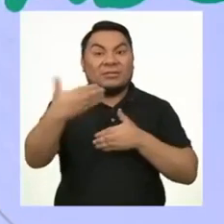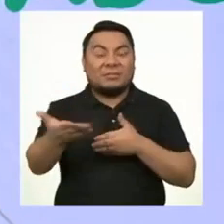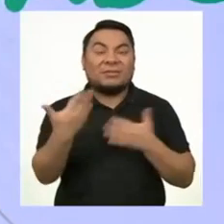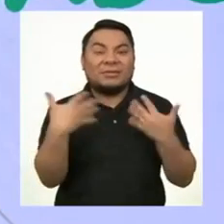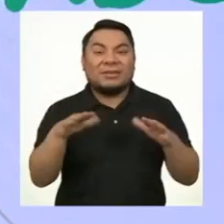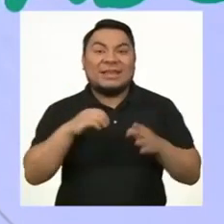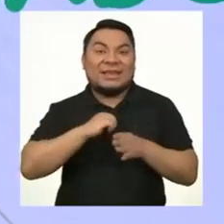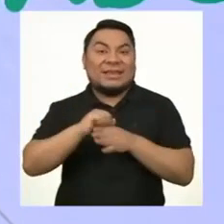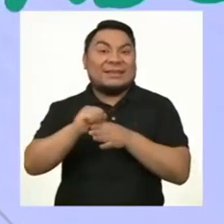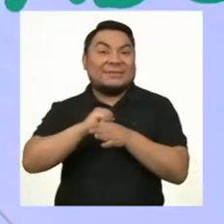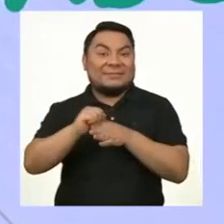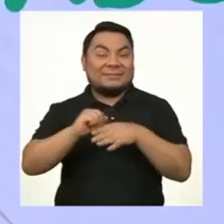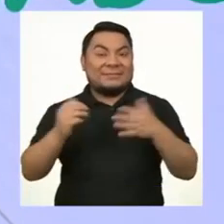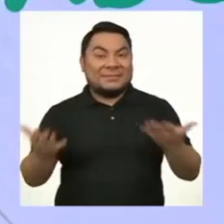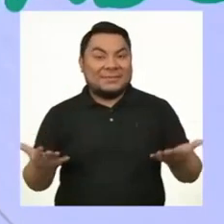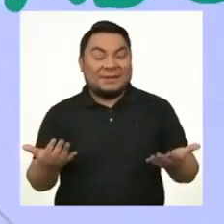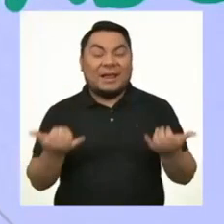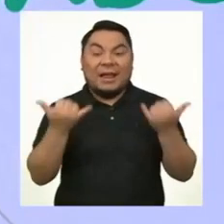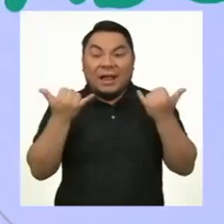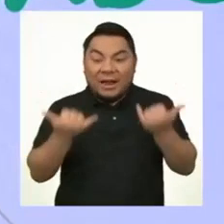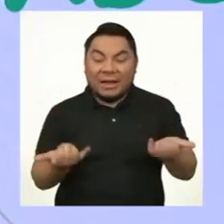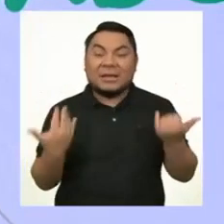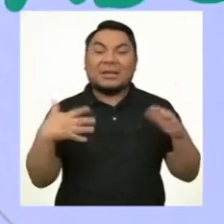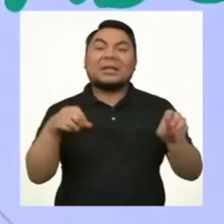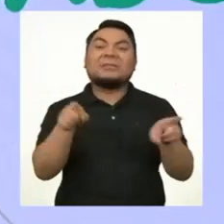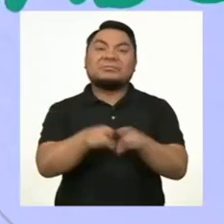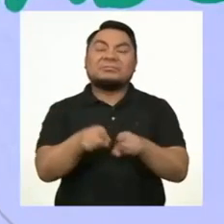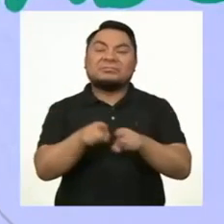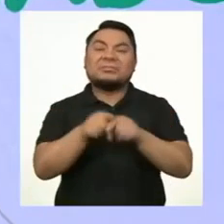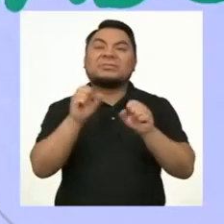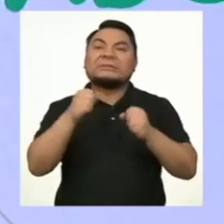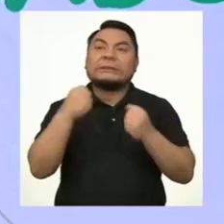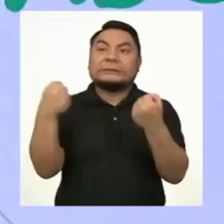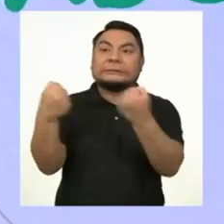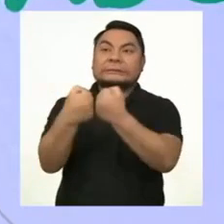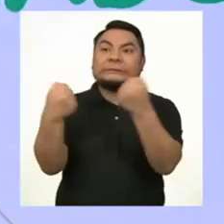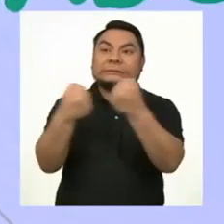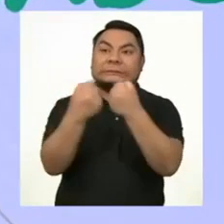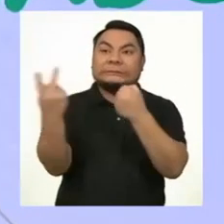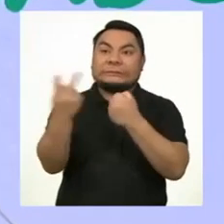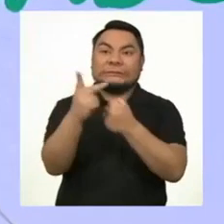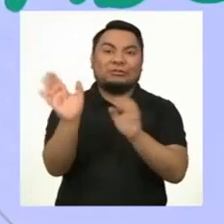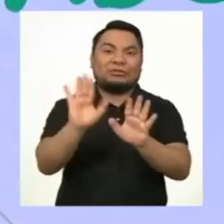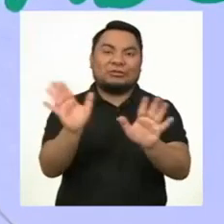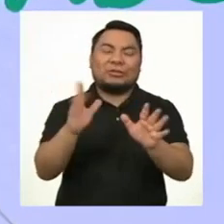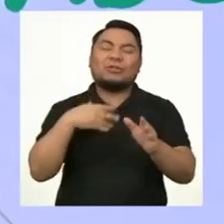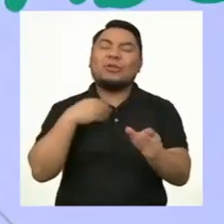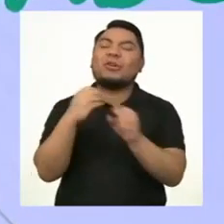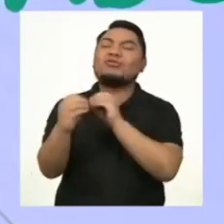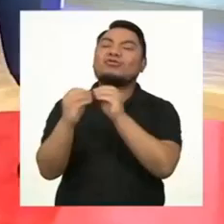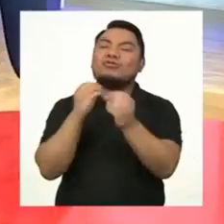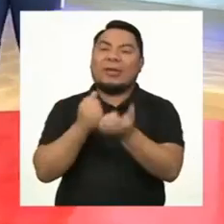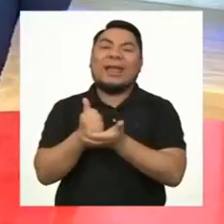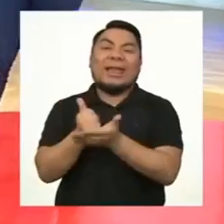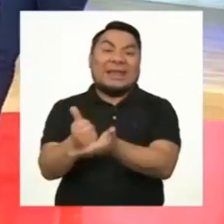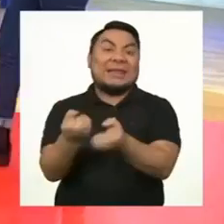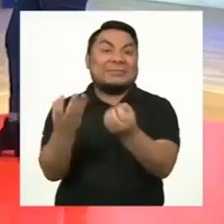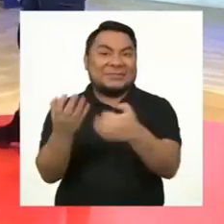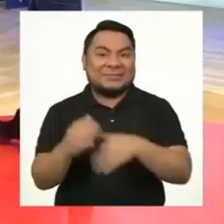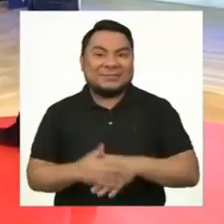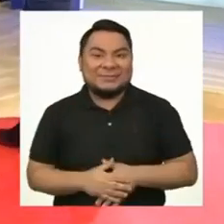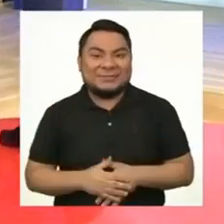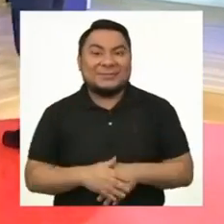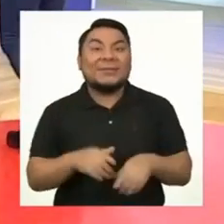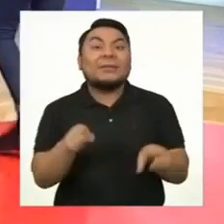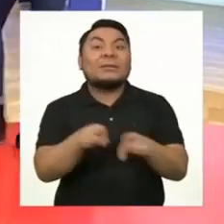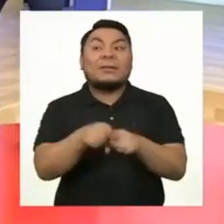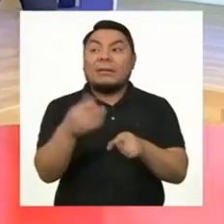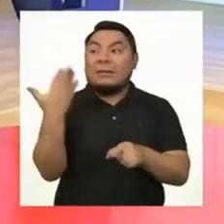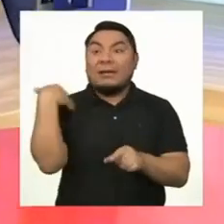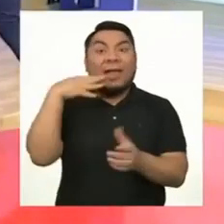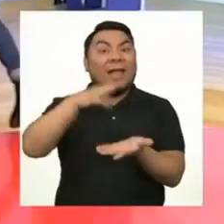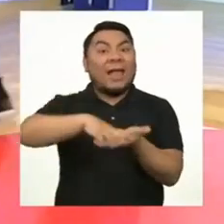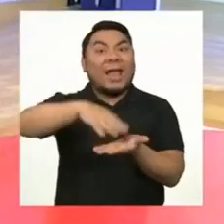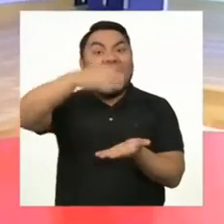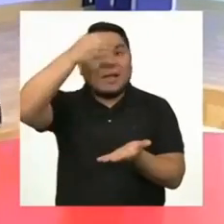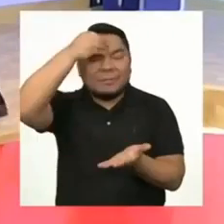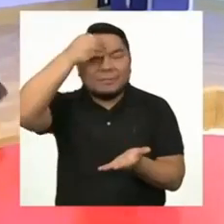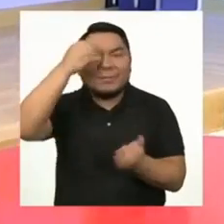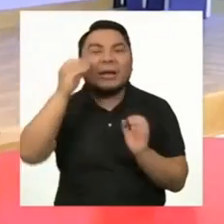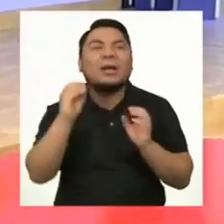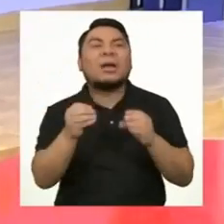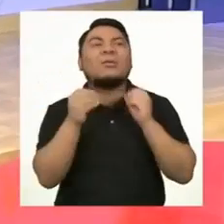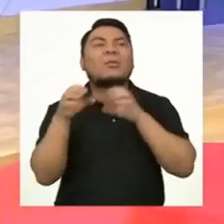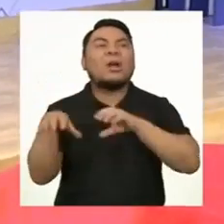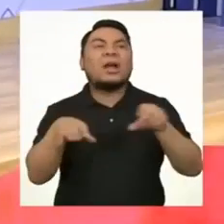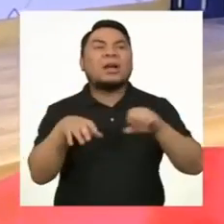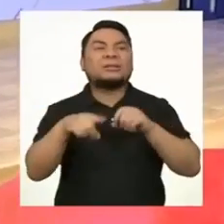poniendo en práctica. Y hasta ha servido para evitar una pelea entre Rodrigo y Tocino. También aprendimos cómo se hace